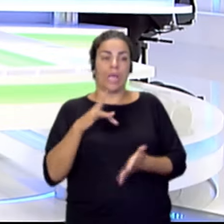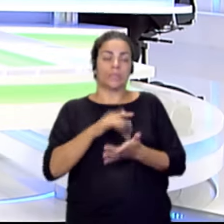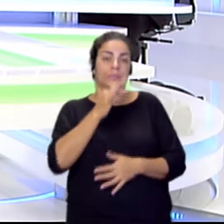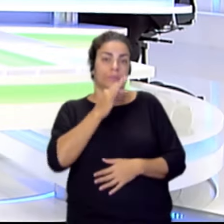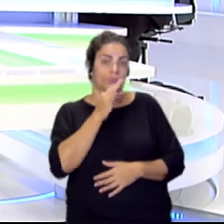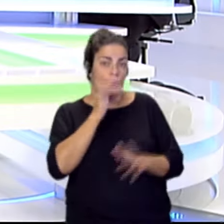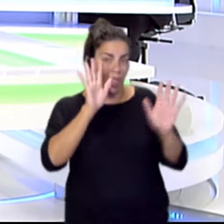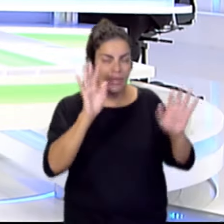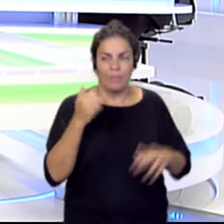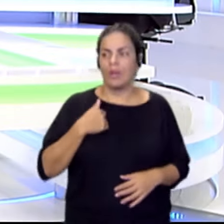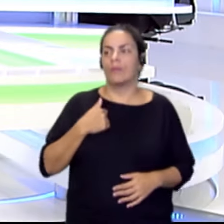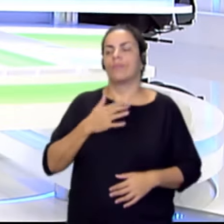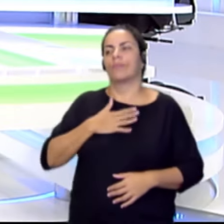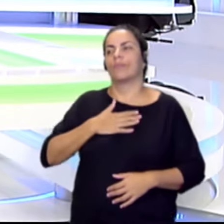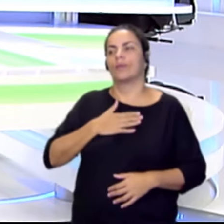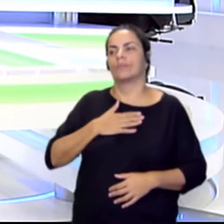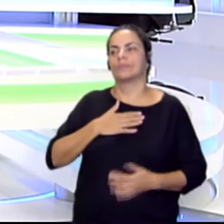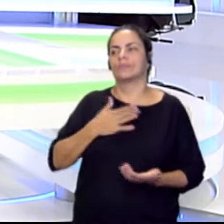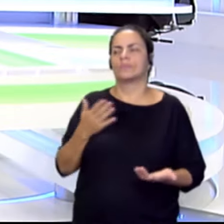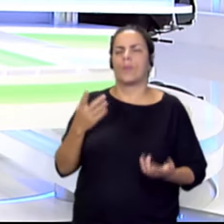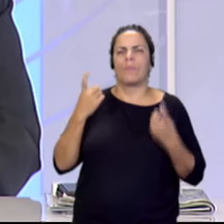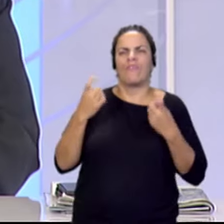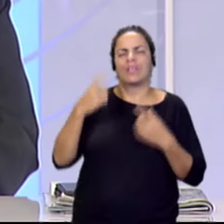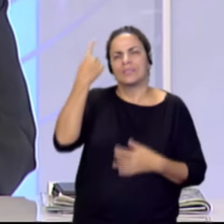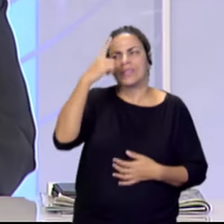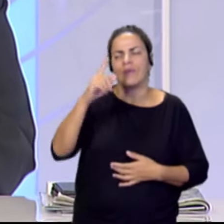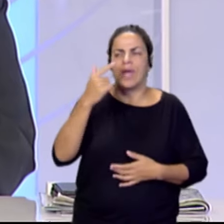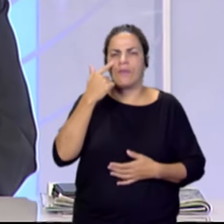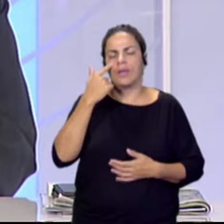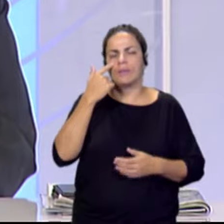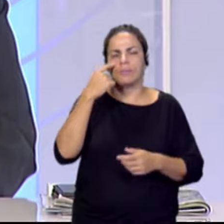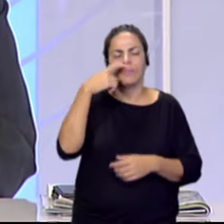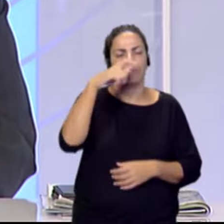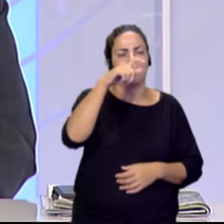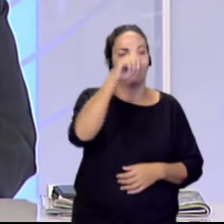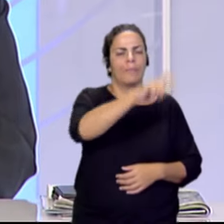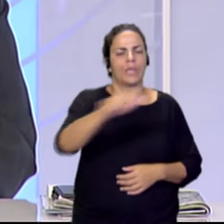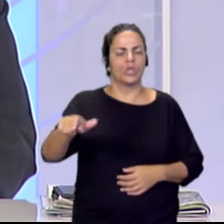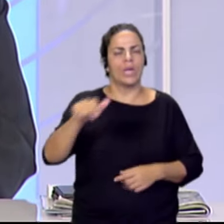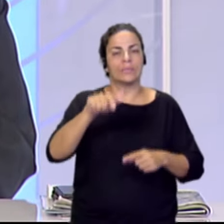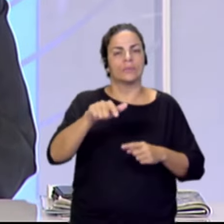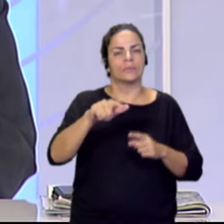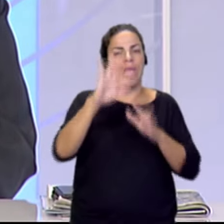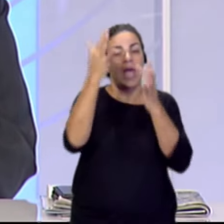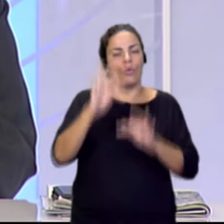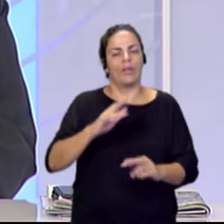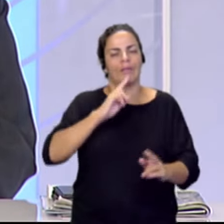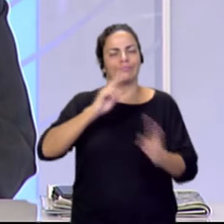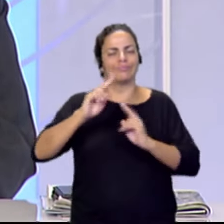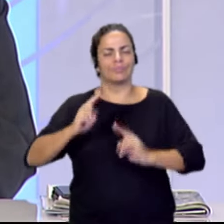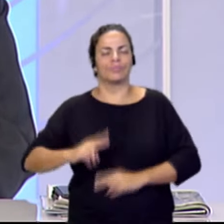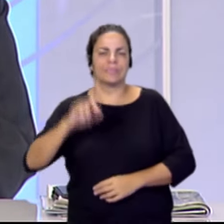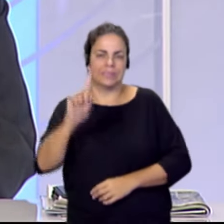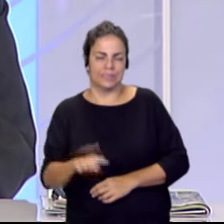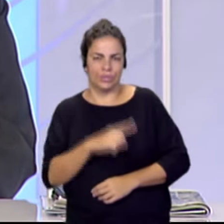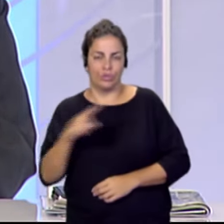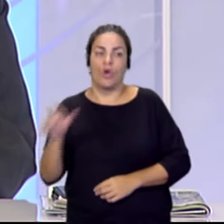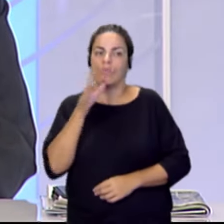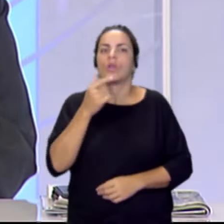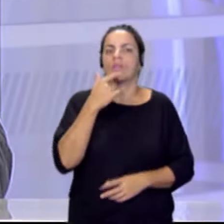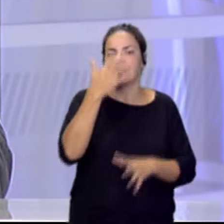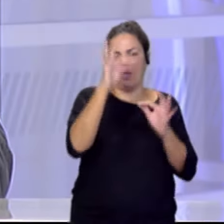a mí lo que me queda es saber hasta dónde la gente va a cumplimentar esa encuesta que dicen que se